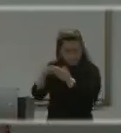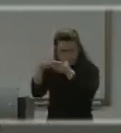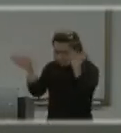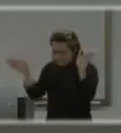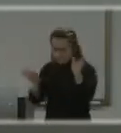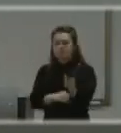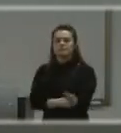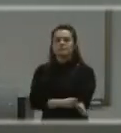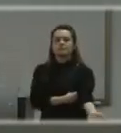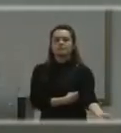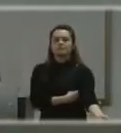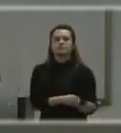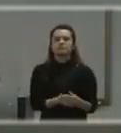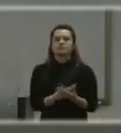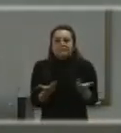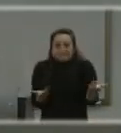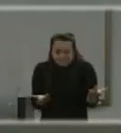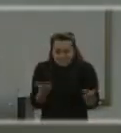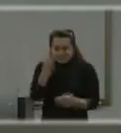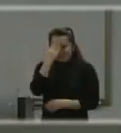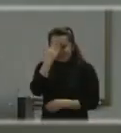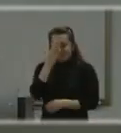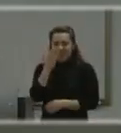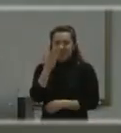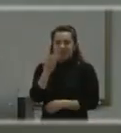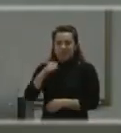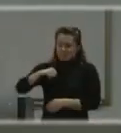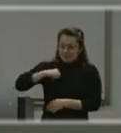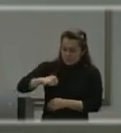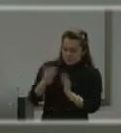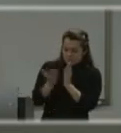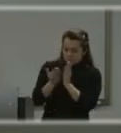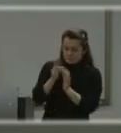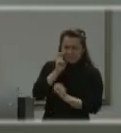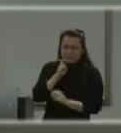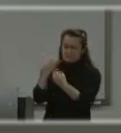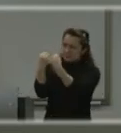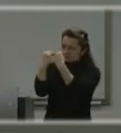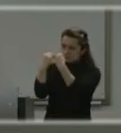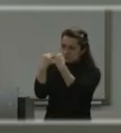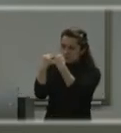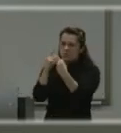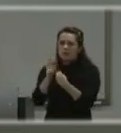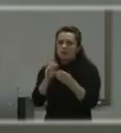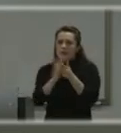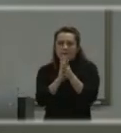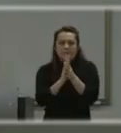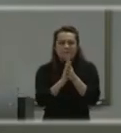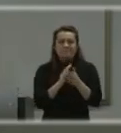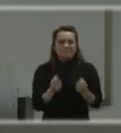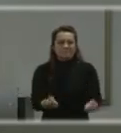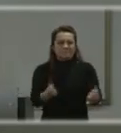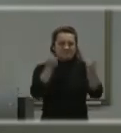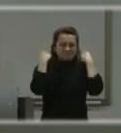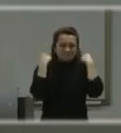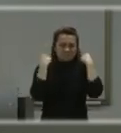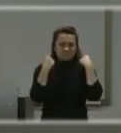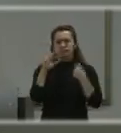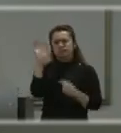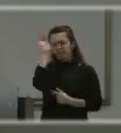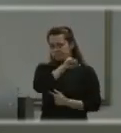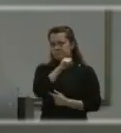Entonces, es imposible acceder el derecho a tener educación sexual y reproductiva si la información no es accesible. Y una de las cosas que